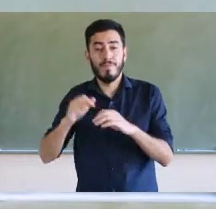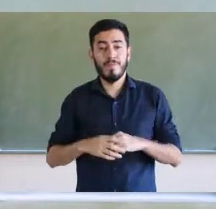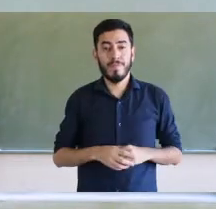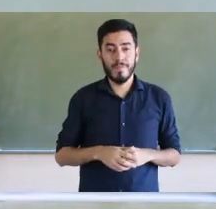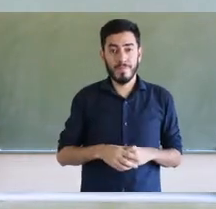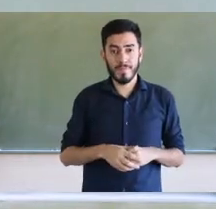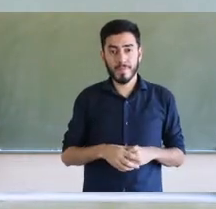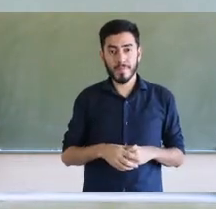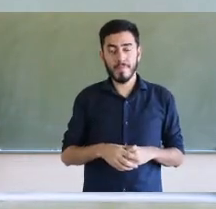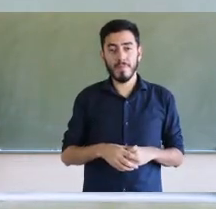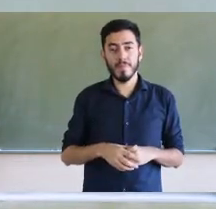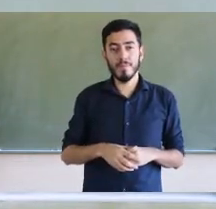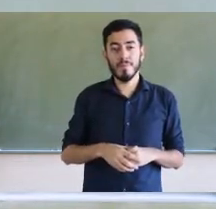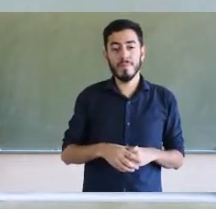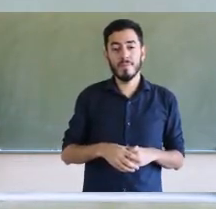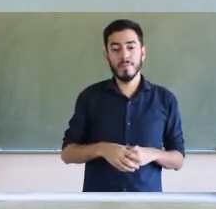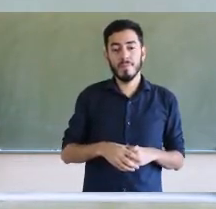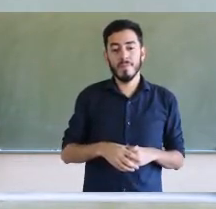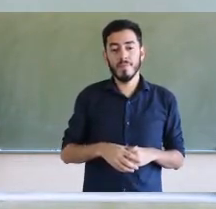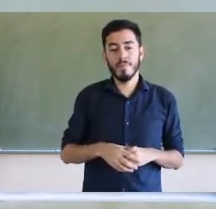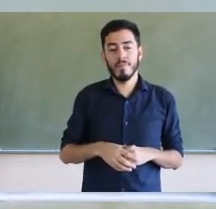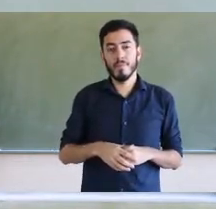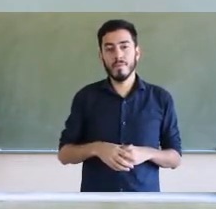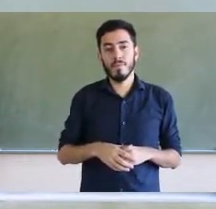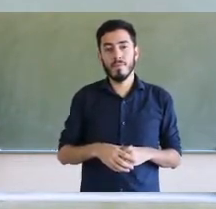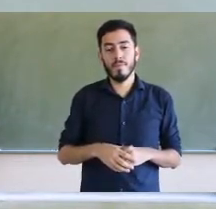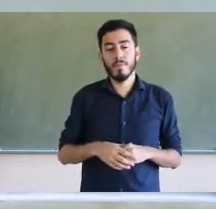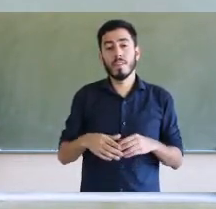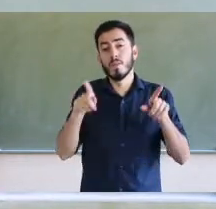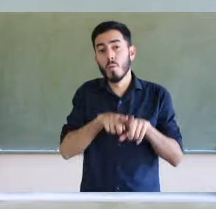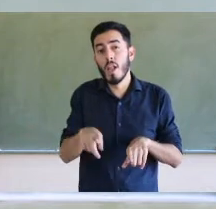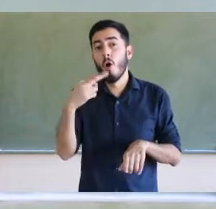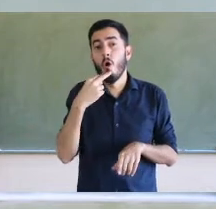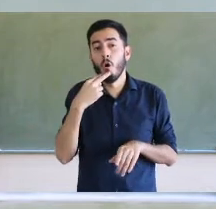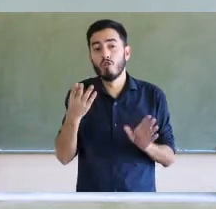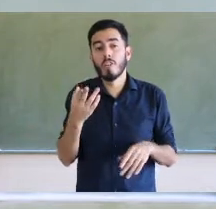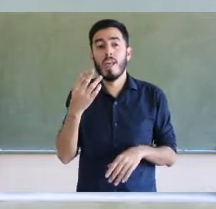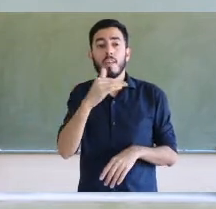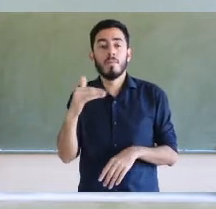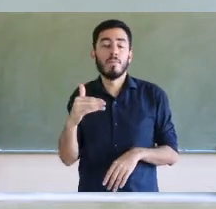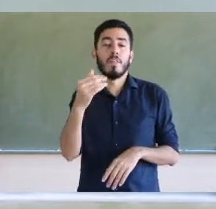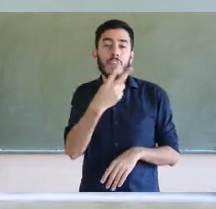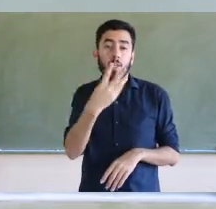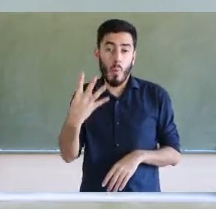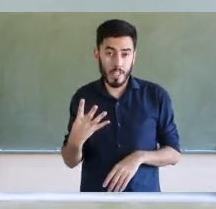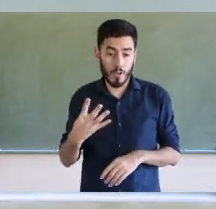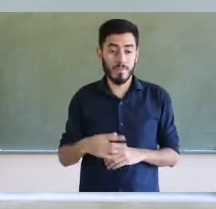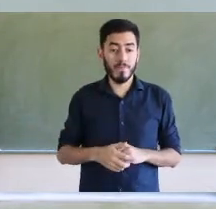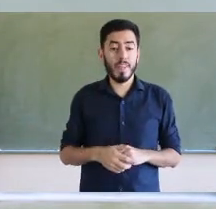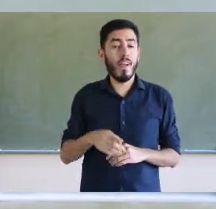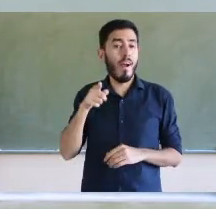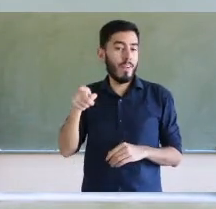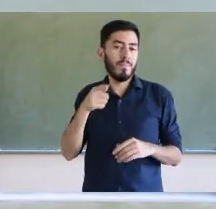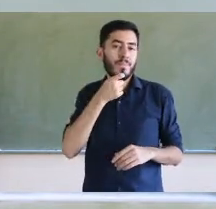Directamente sumo los numeradores. 11 sobre 24. En este caso,